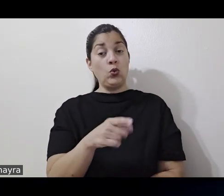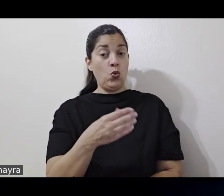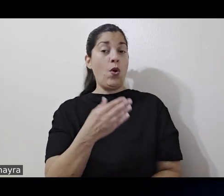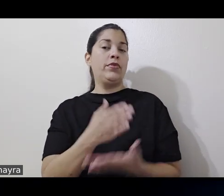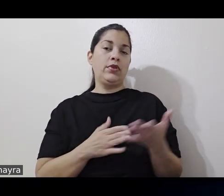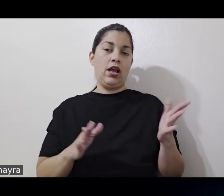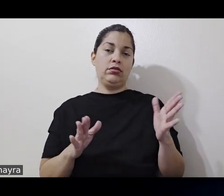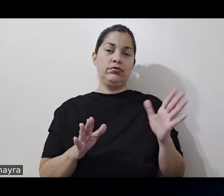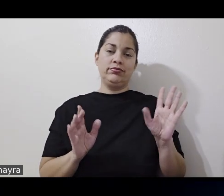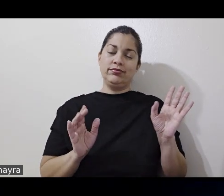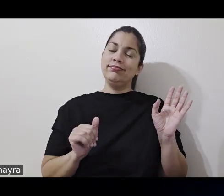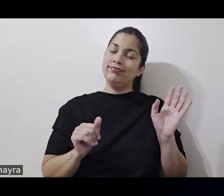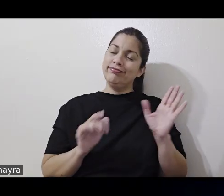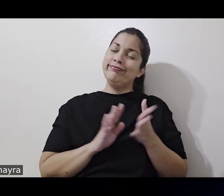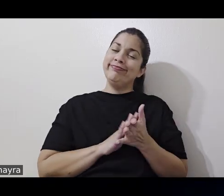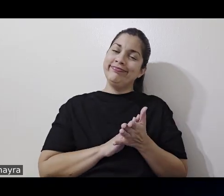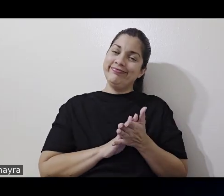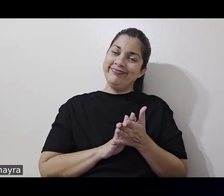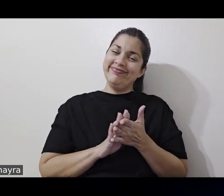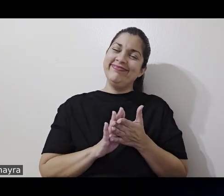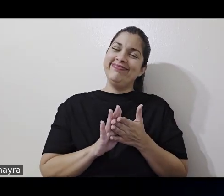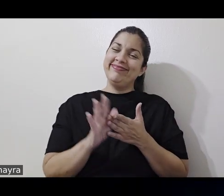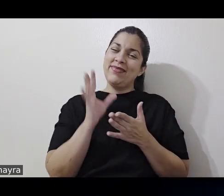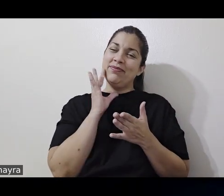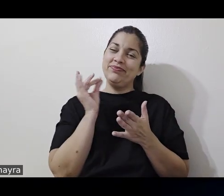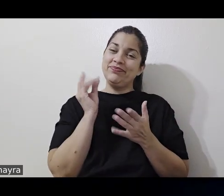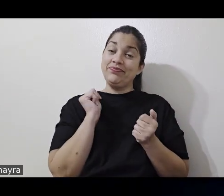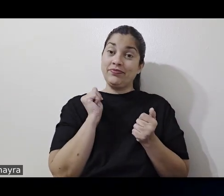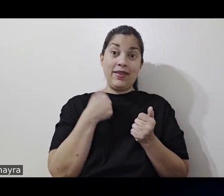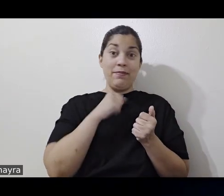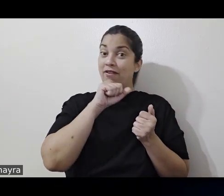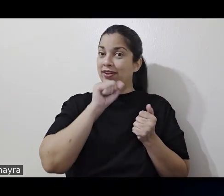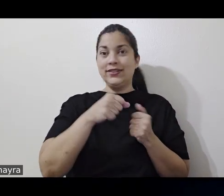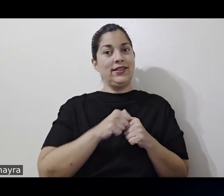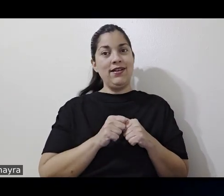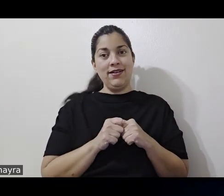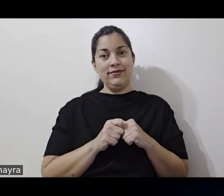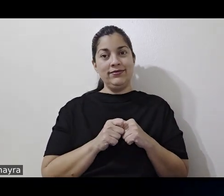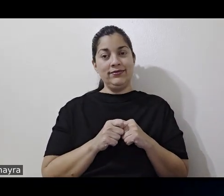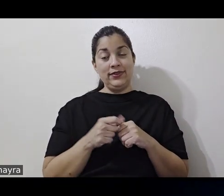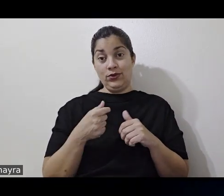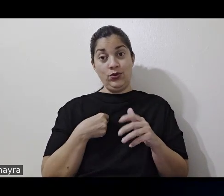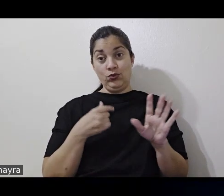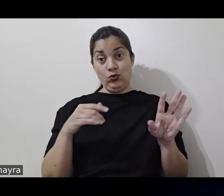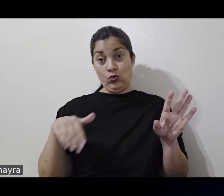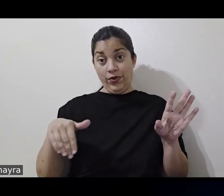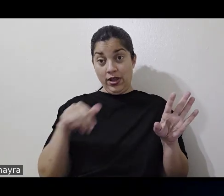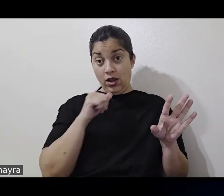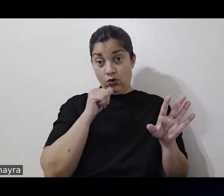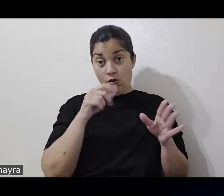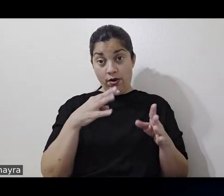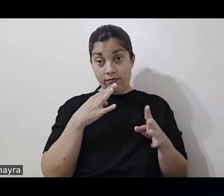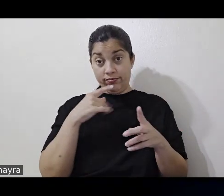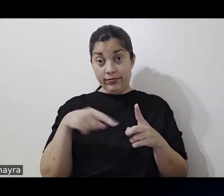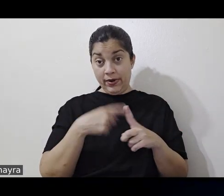Porque ya, con un gustito. Con un gustito, es que me fascina. Y eso que todavía no hemos